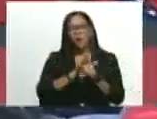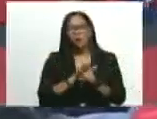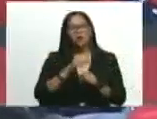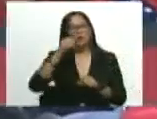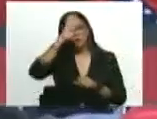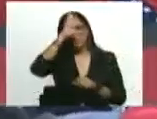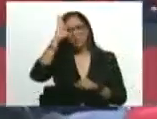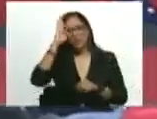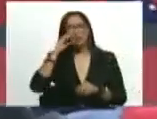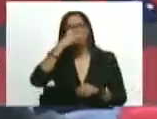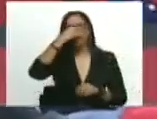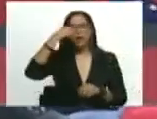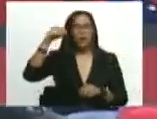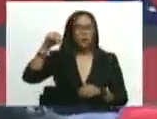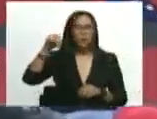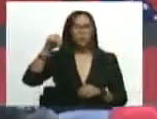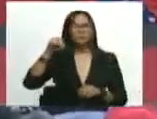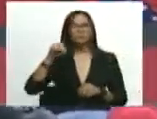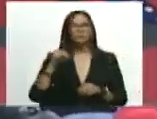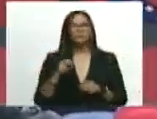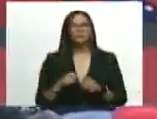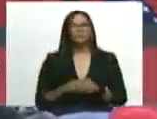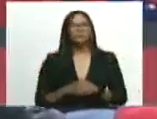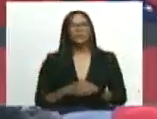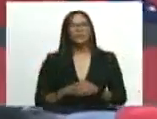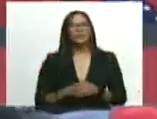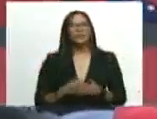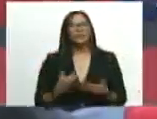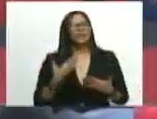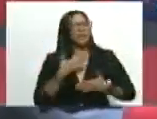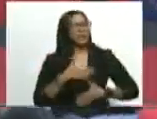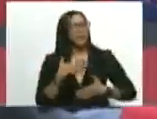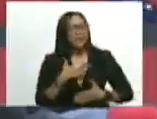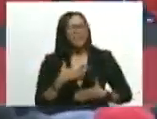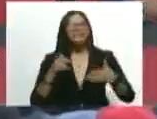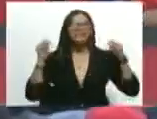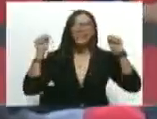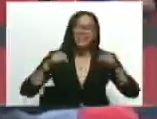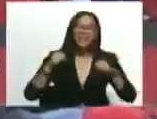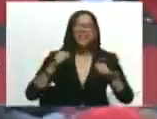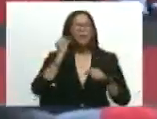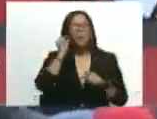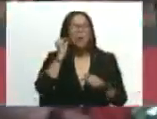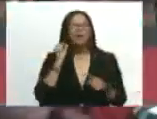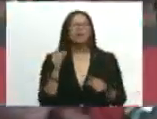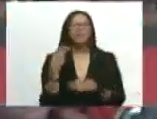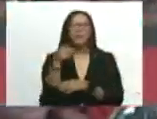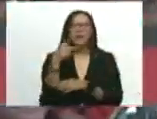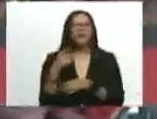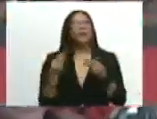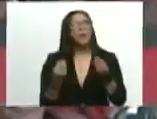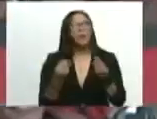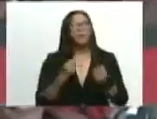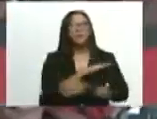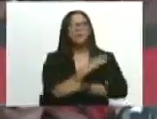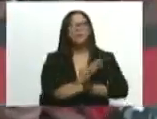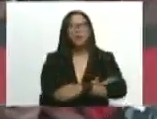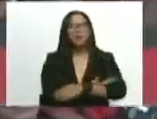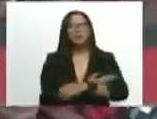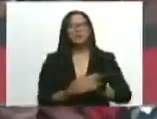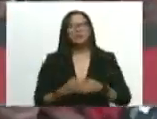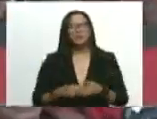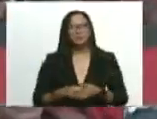la satisfacción de estar entre las mujeres de esta parroquia con mucha fuerza